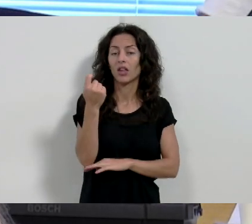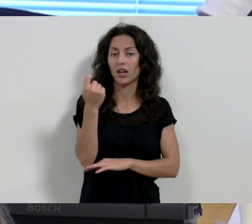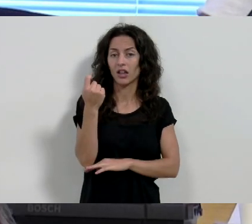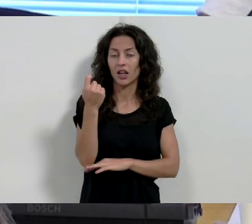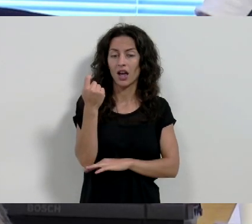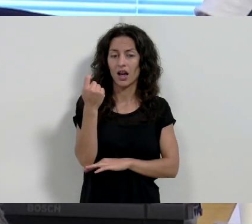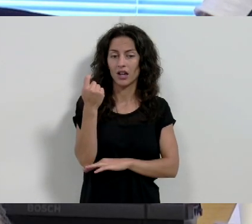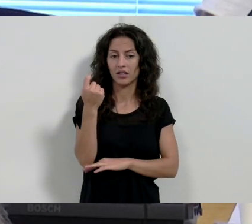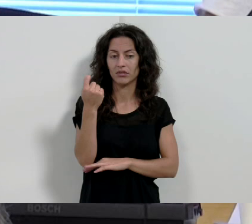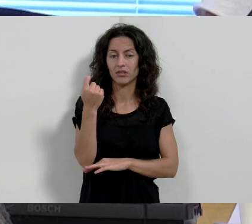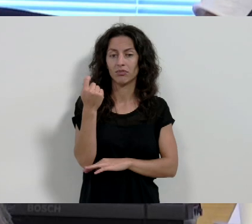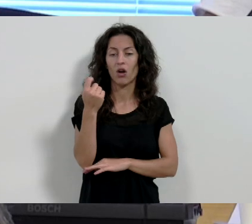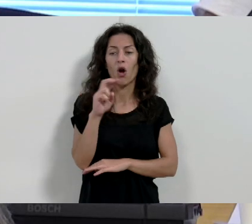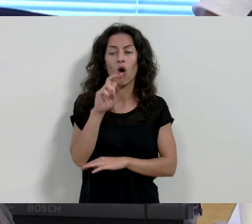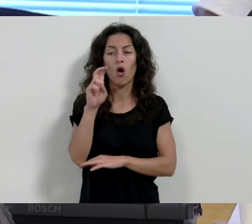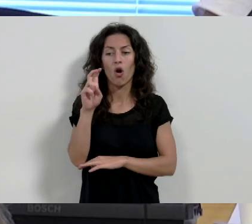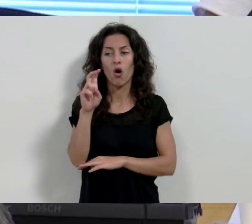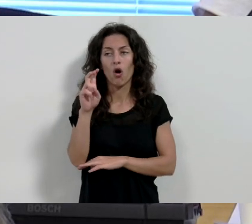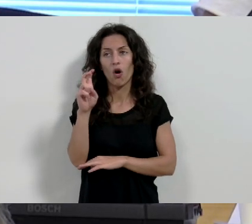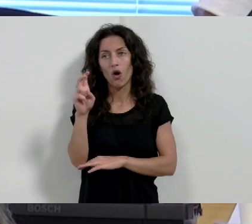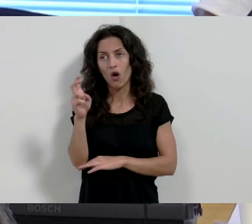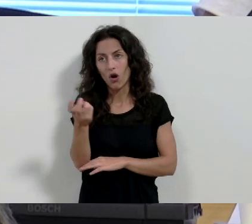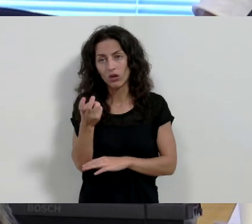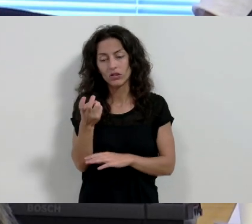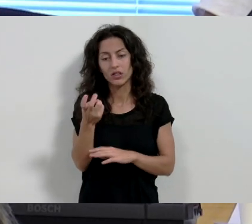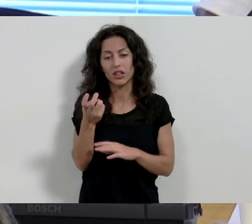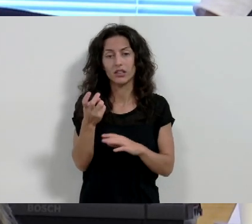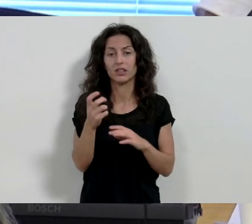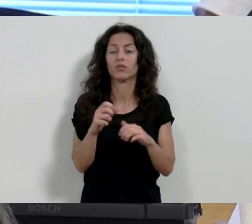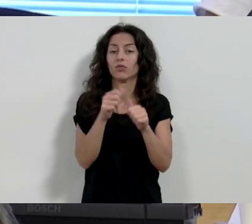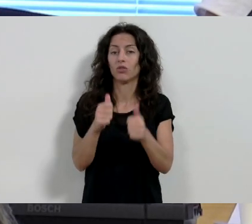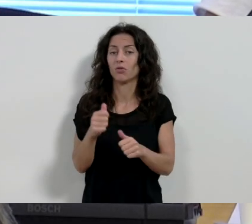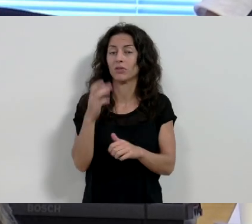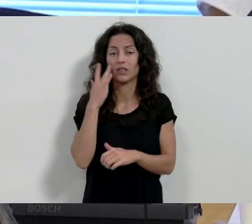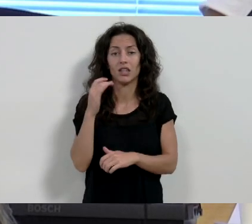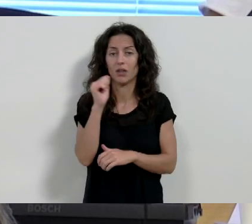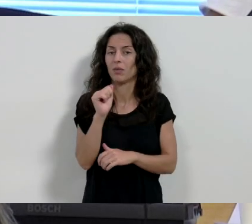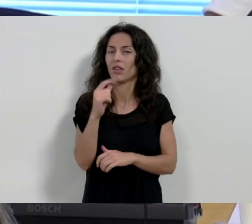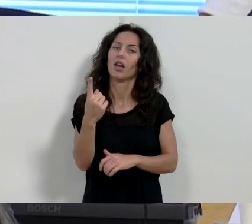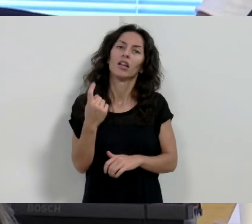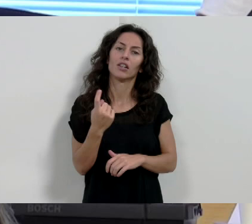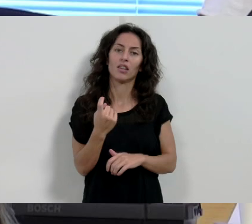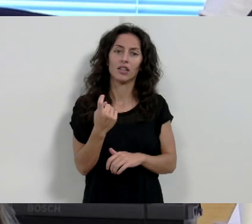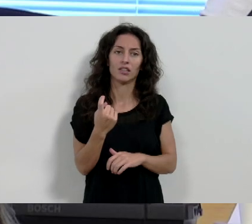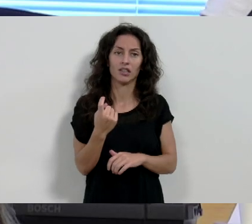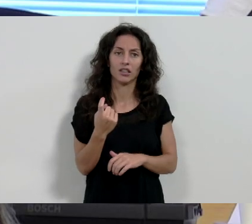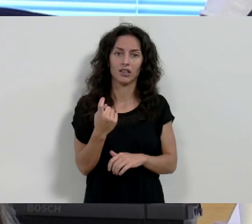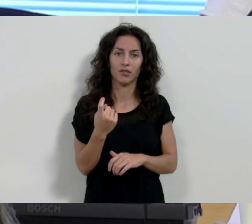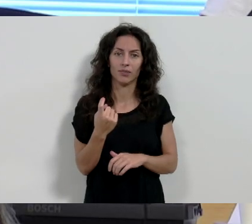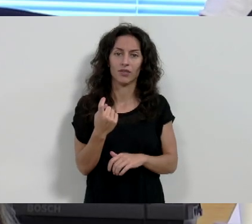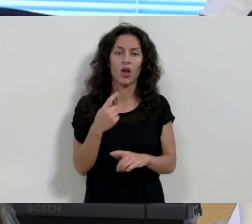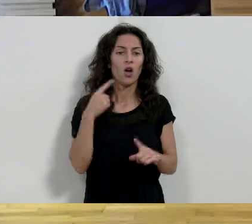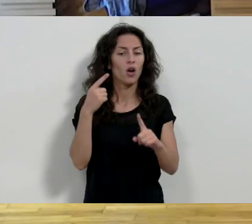buscar nuevas fórmulas de limpieza. Las imágenes últimas que han salido en redes sociales, pero que no hace falta que salgan en redes sociales